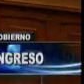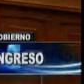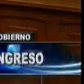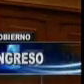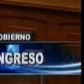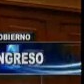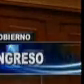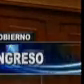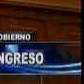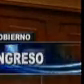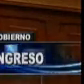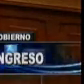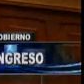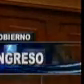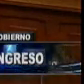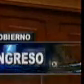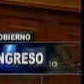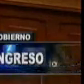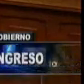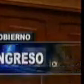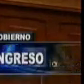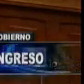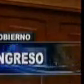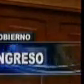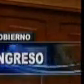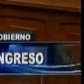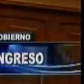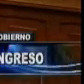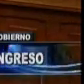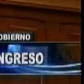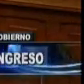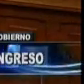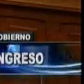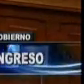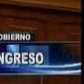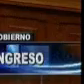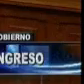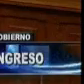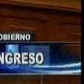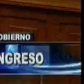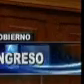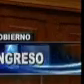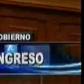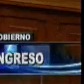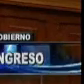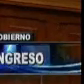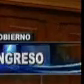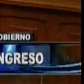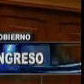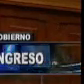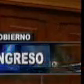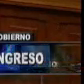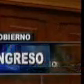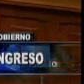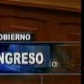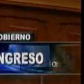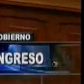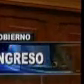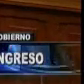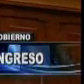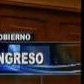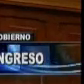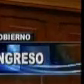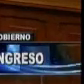de los cultivos ilegales y la afirmación de Debida como ente rector en el proceso de elaboración de los planes de